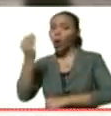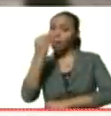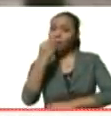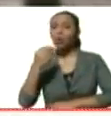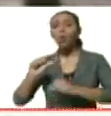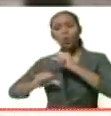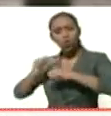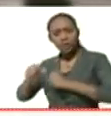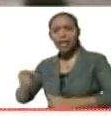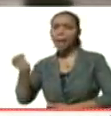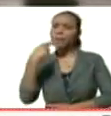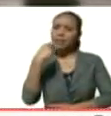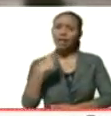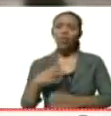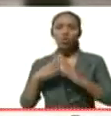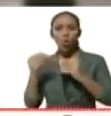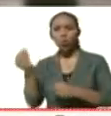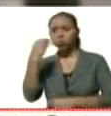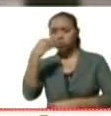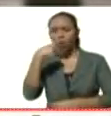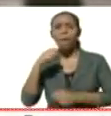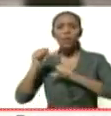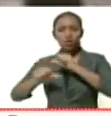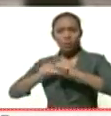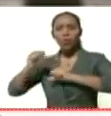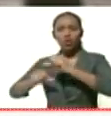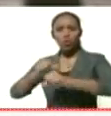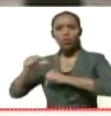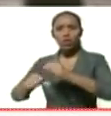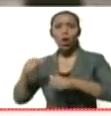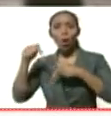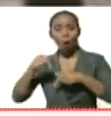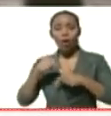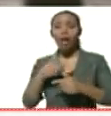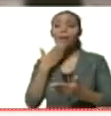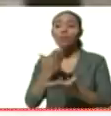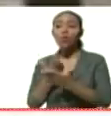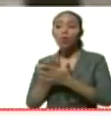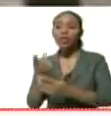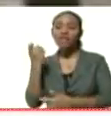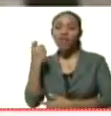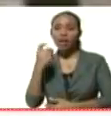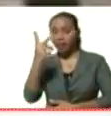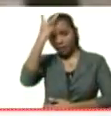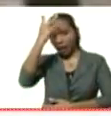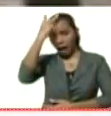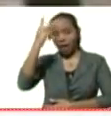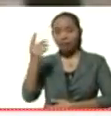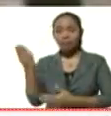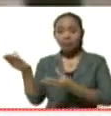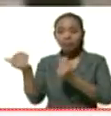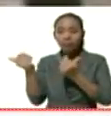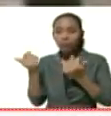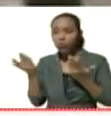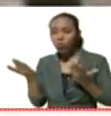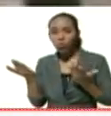producir las medicinas, producir, producir. No recibí hoy la propuesta que me iba a hacer Tarek.